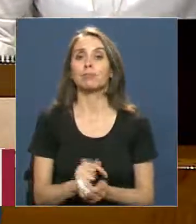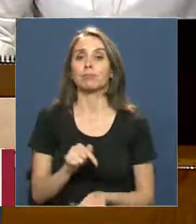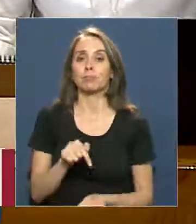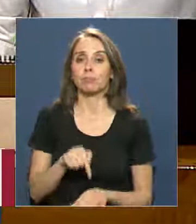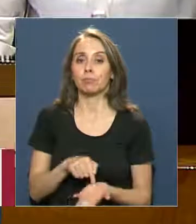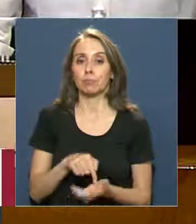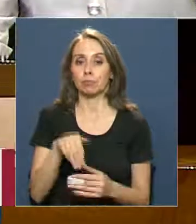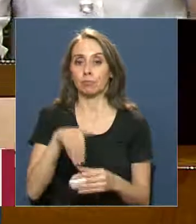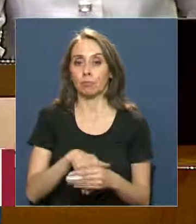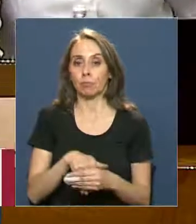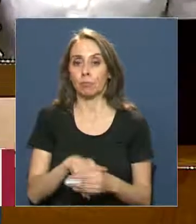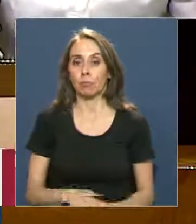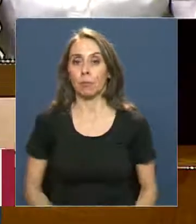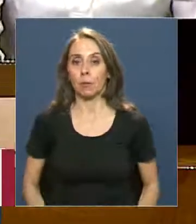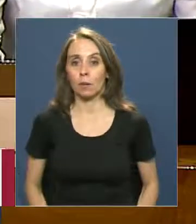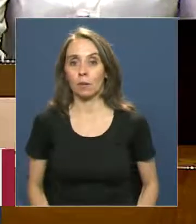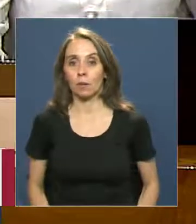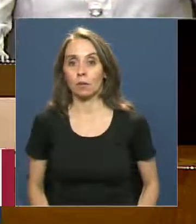En votación.